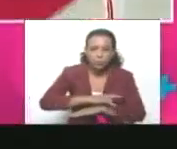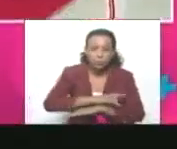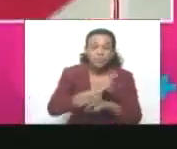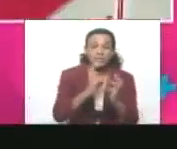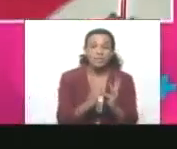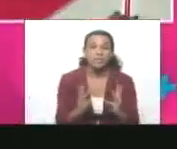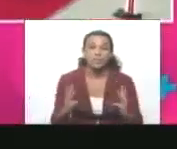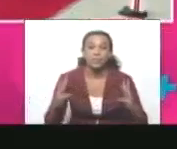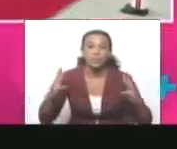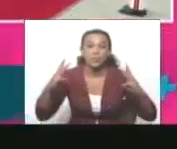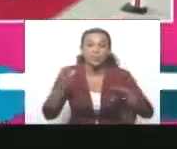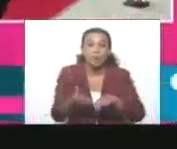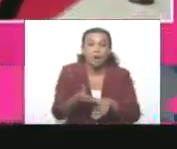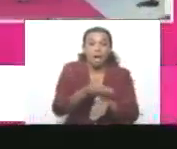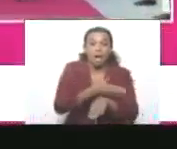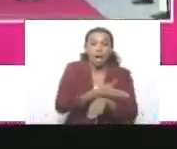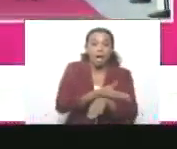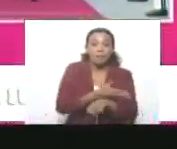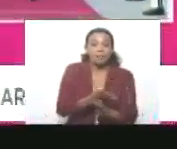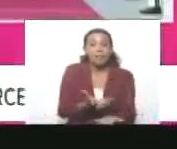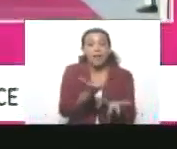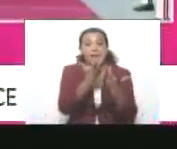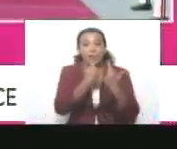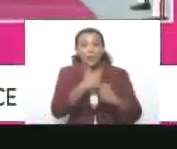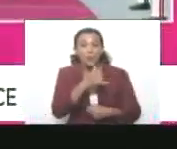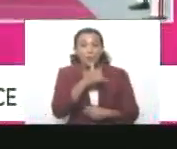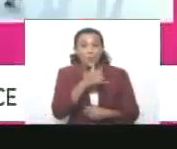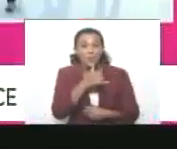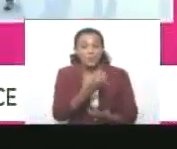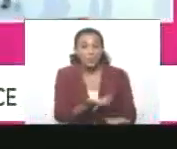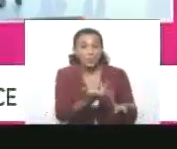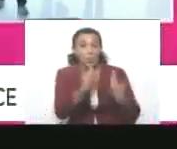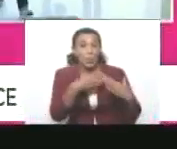Unidas, me trajo buenas noticias de Naciones